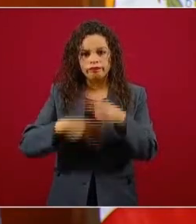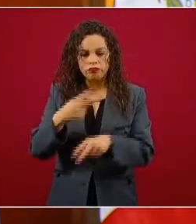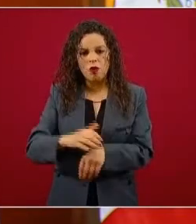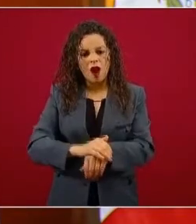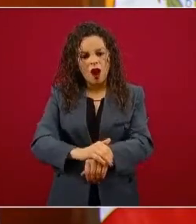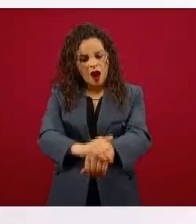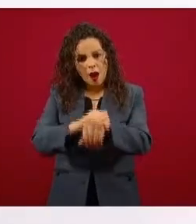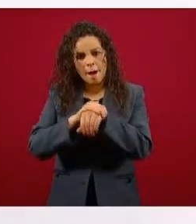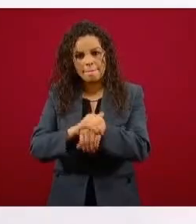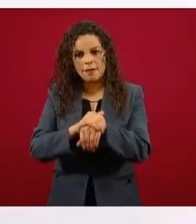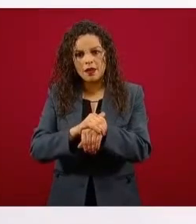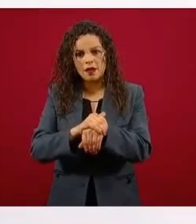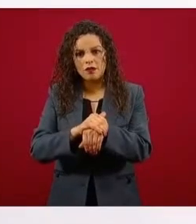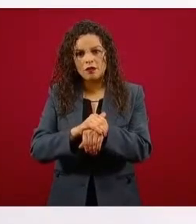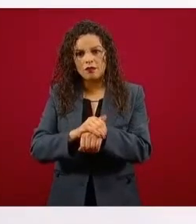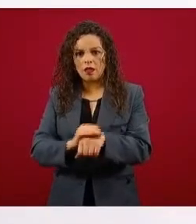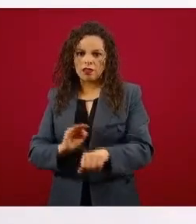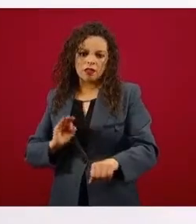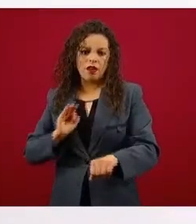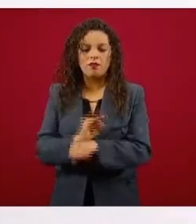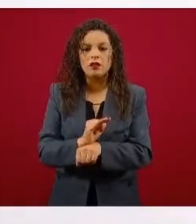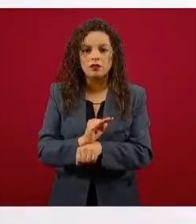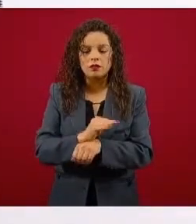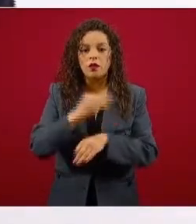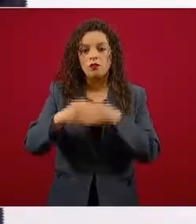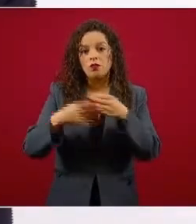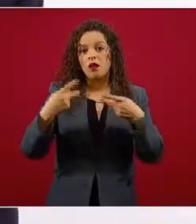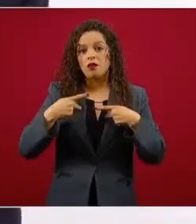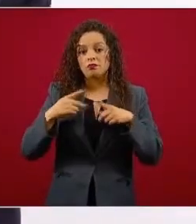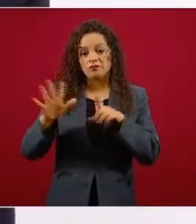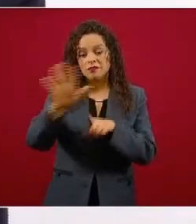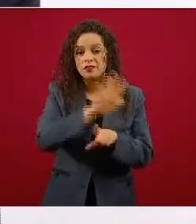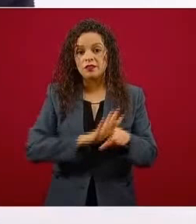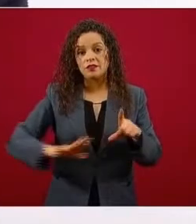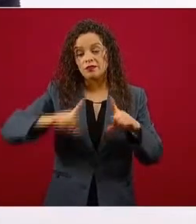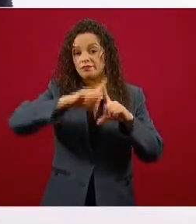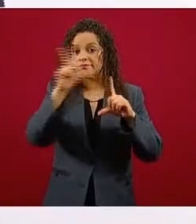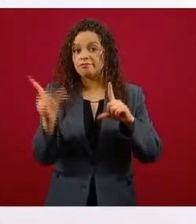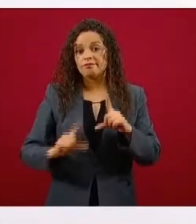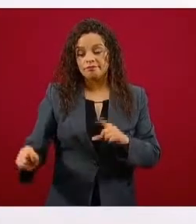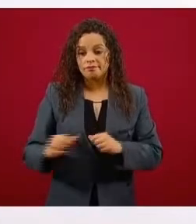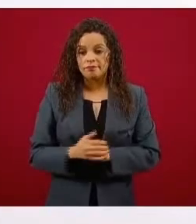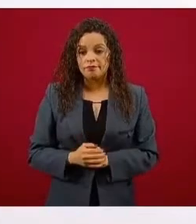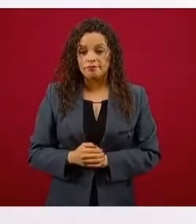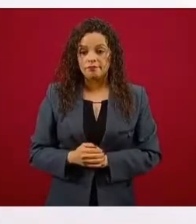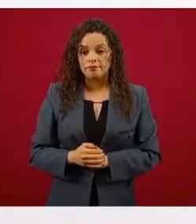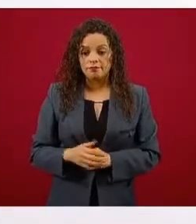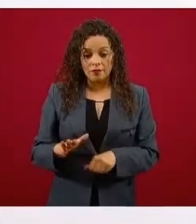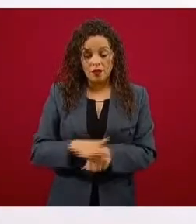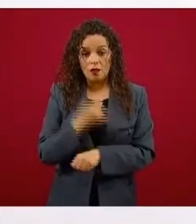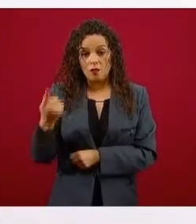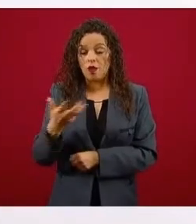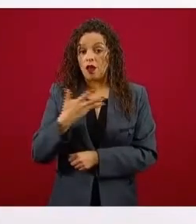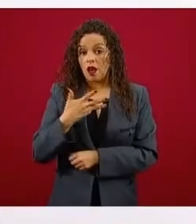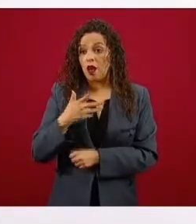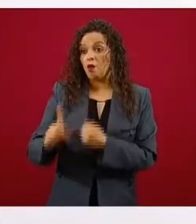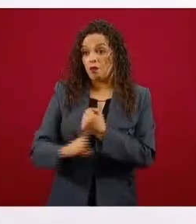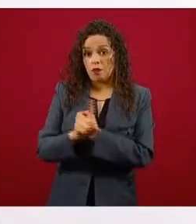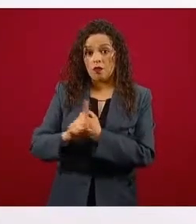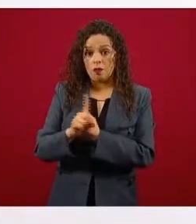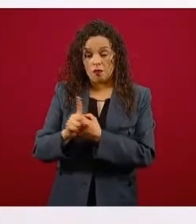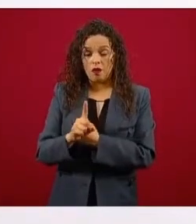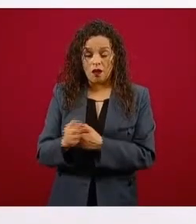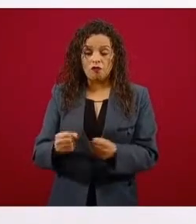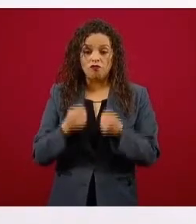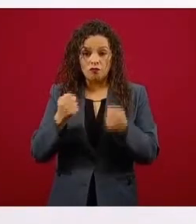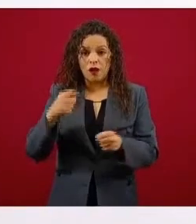del pueblo por los momentos históricos porque atraviesa México, considero